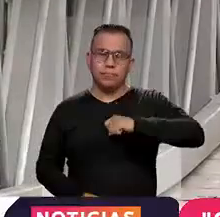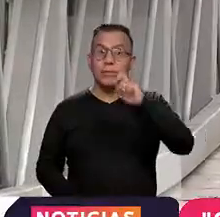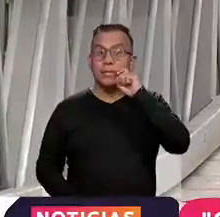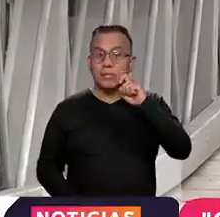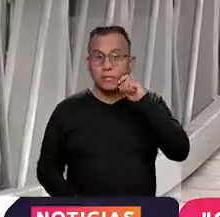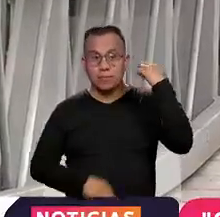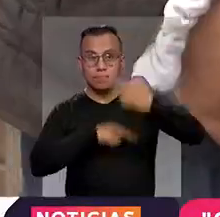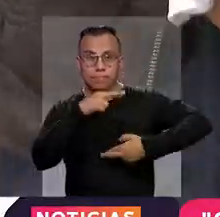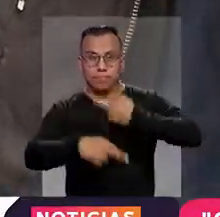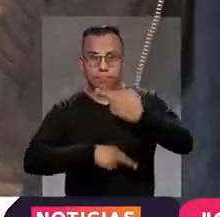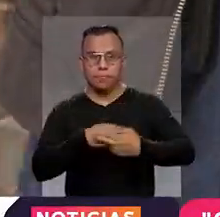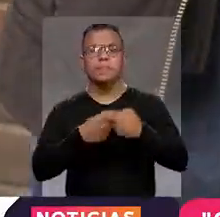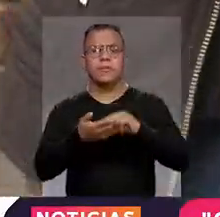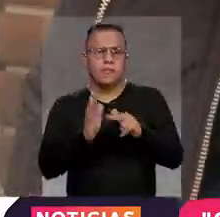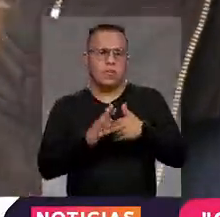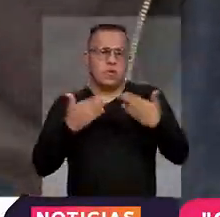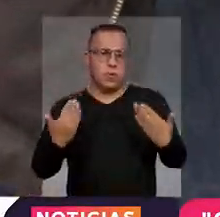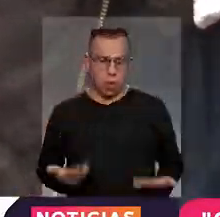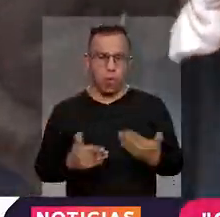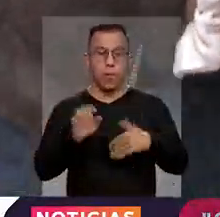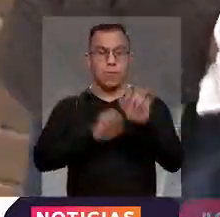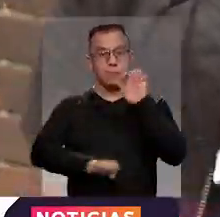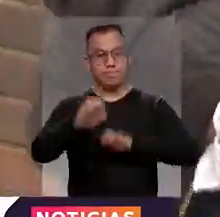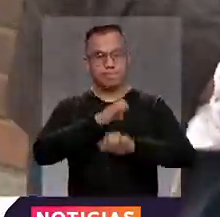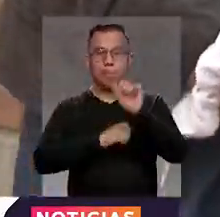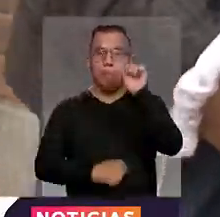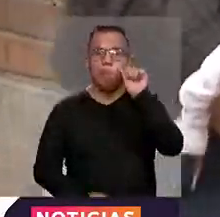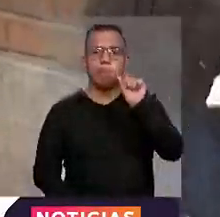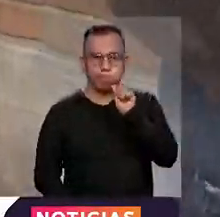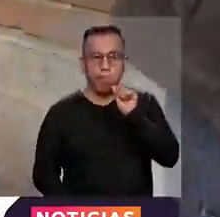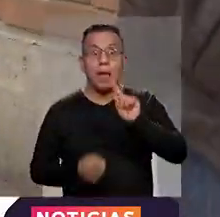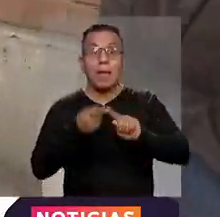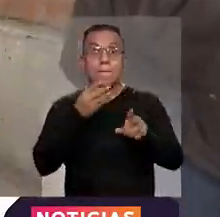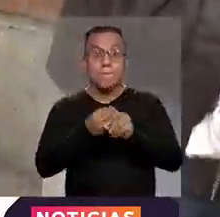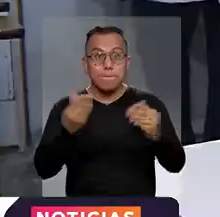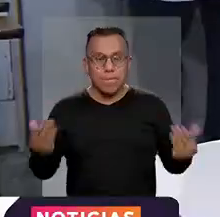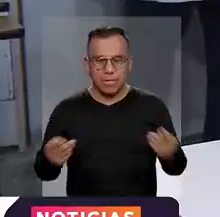y reproductivos, mecanismos para la prevención del embarazo y